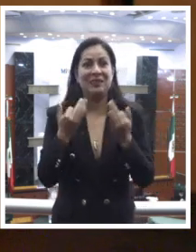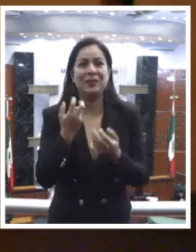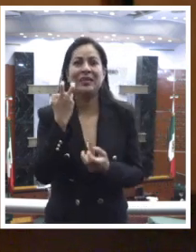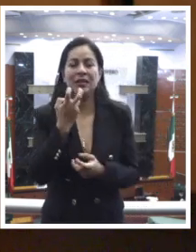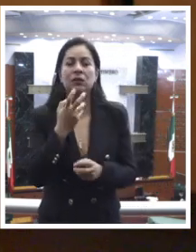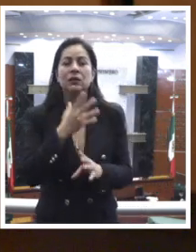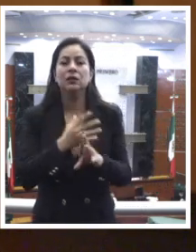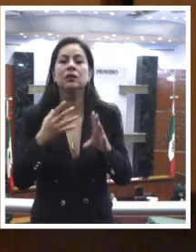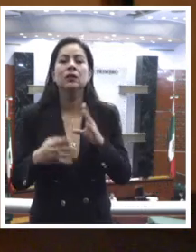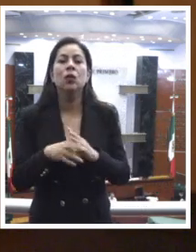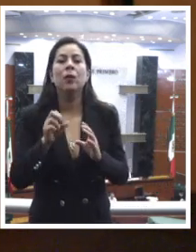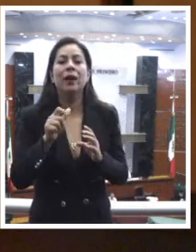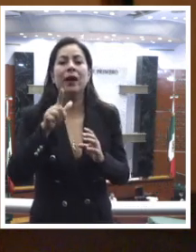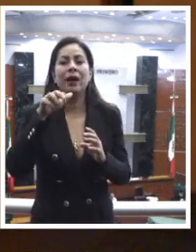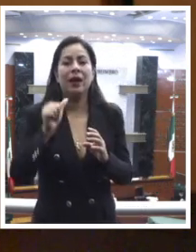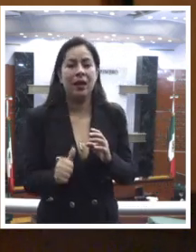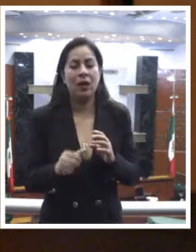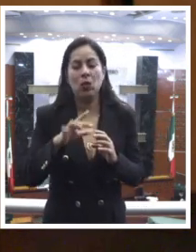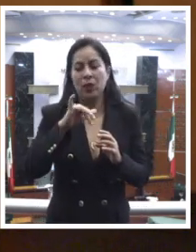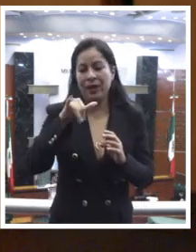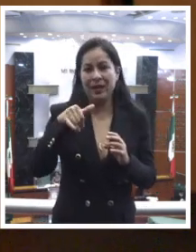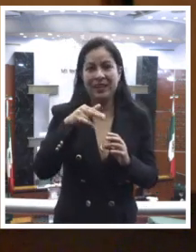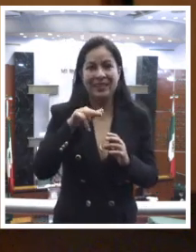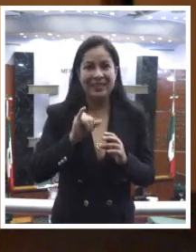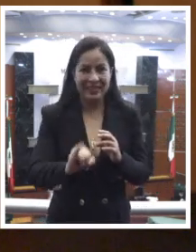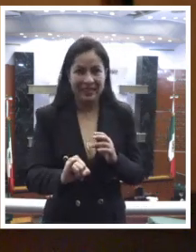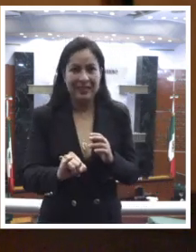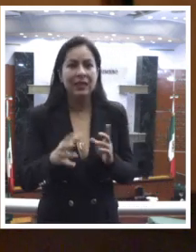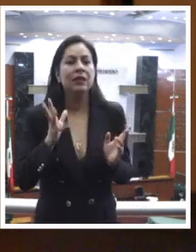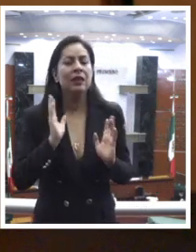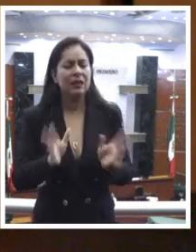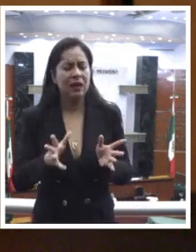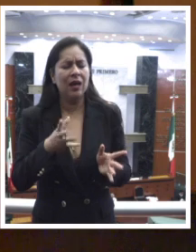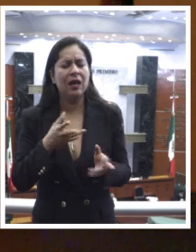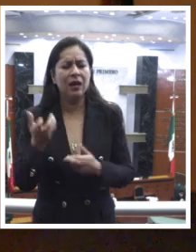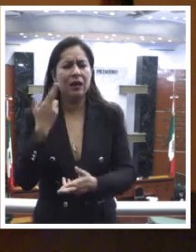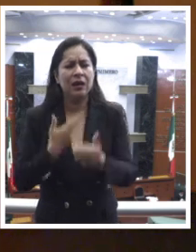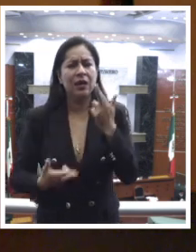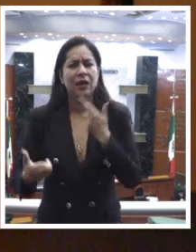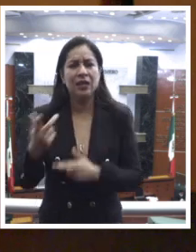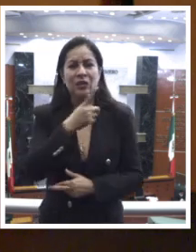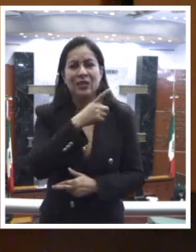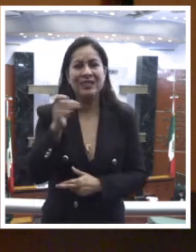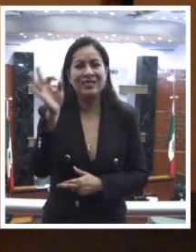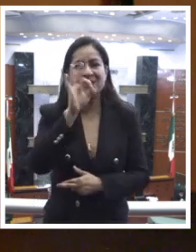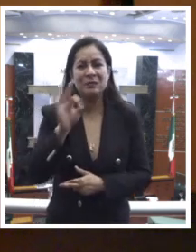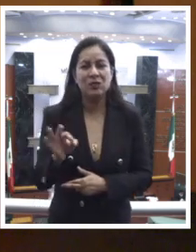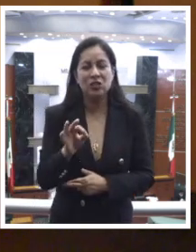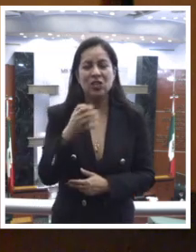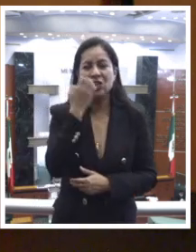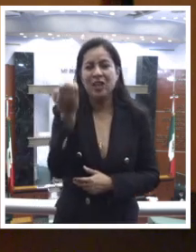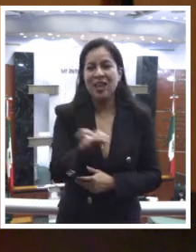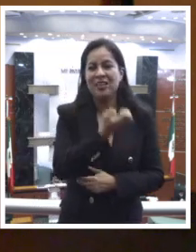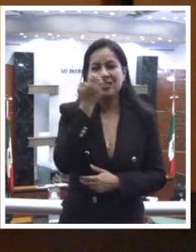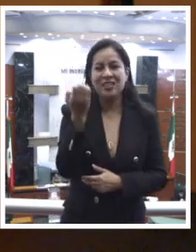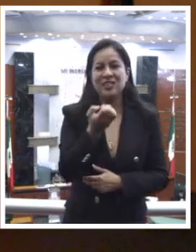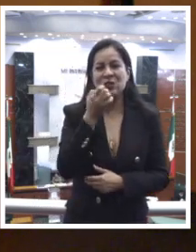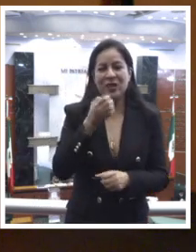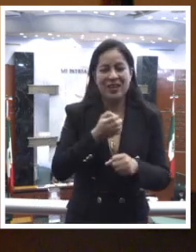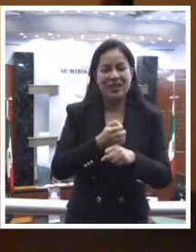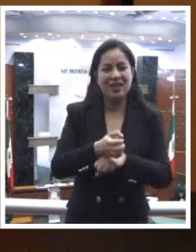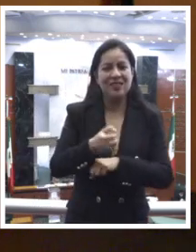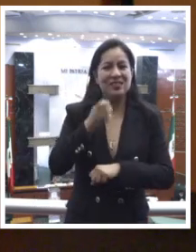casos, Copala, Coajinico-Ilapa, tendremos ya el regreso a clases del 100% de las escuelas en el